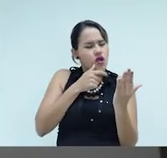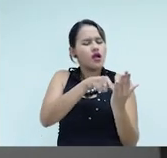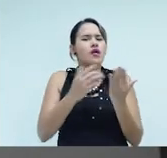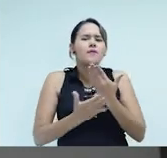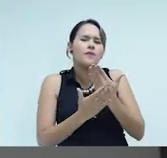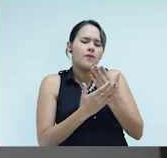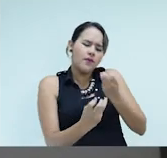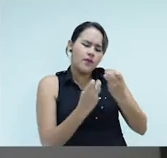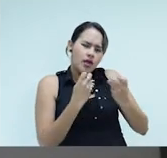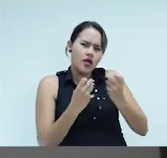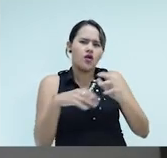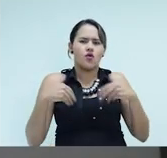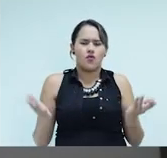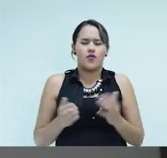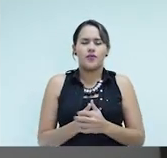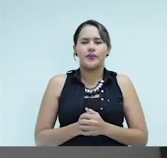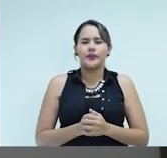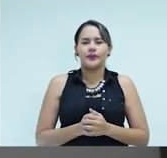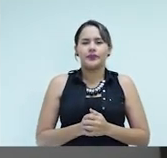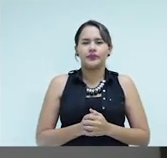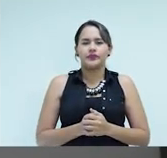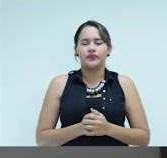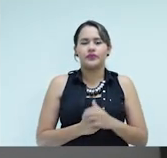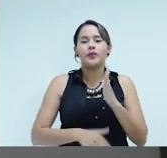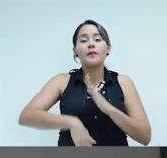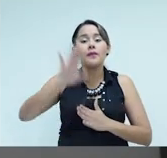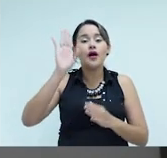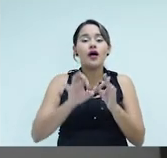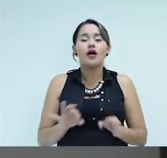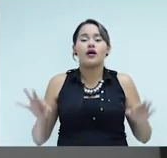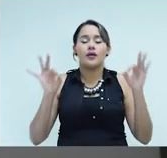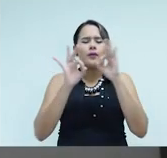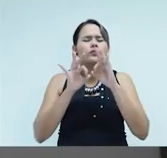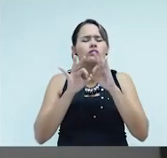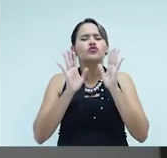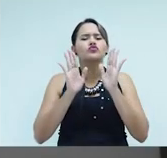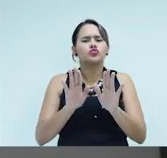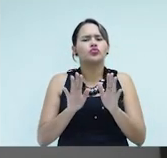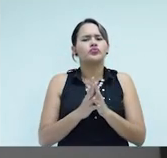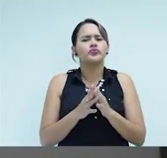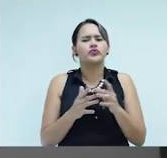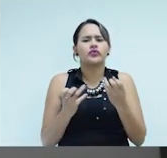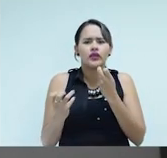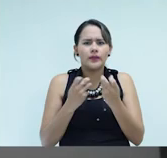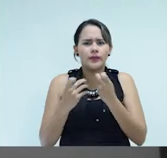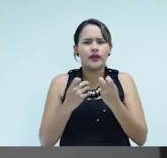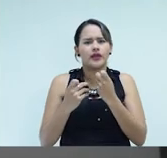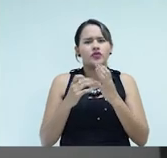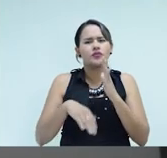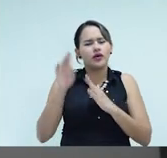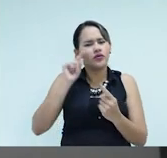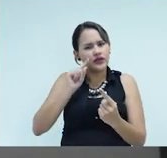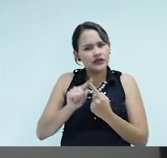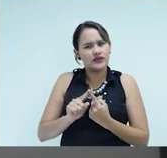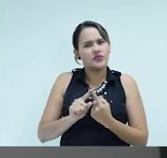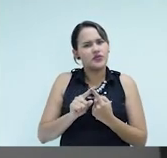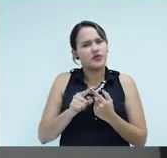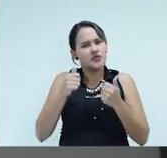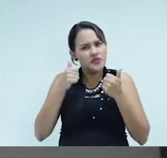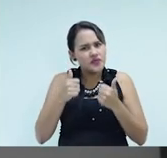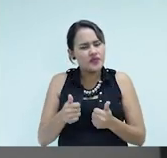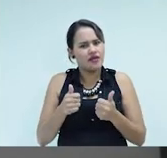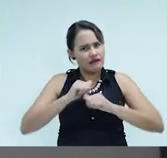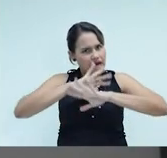Espero que les haya gustado mi participación. Lastimosamente no puedo estar con ustedes personalmente, pero